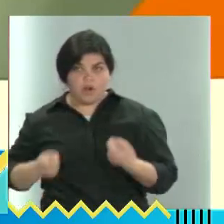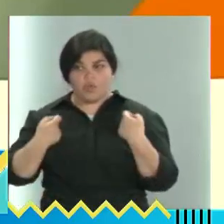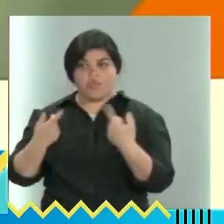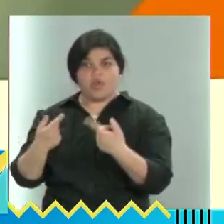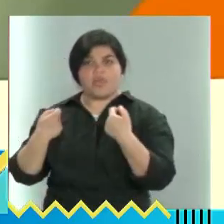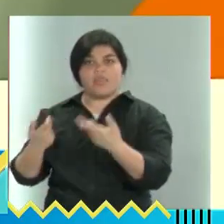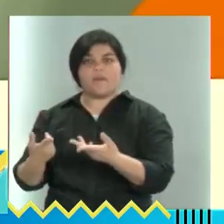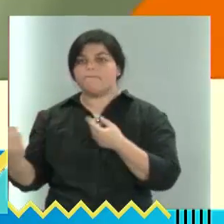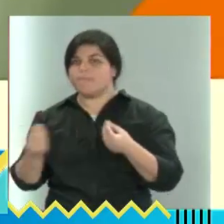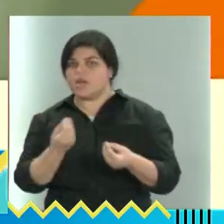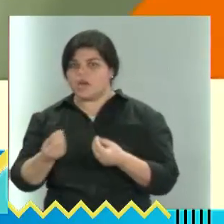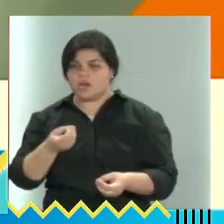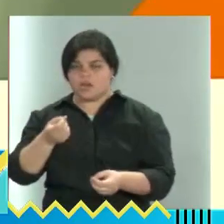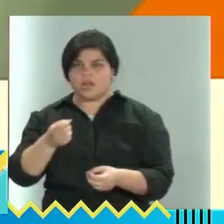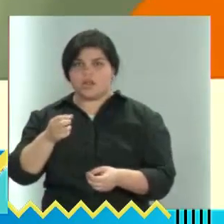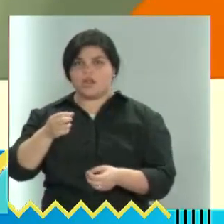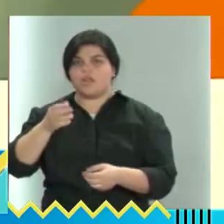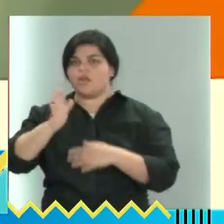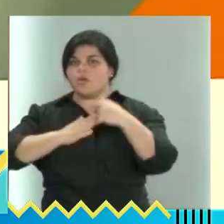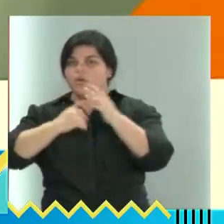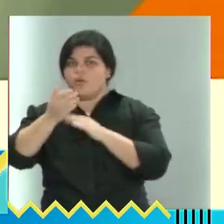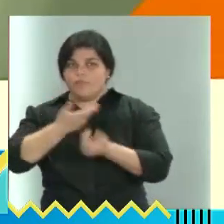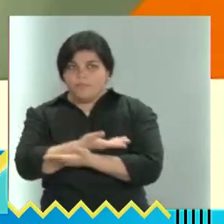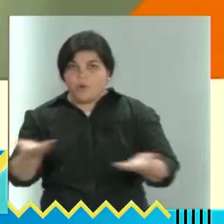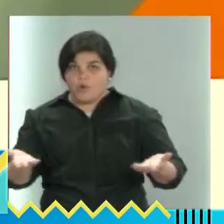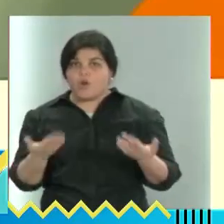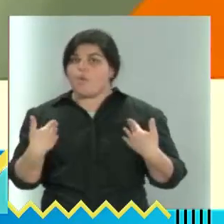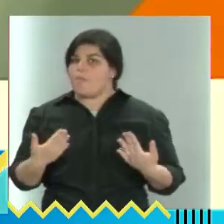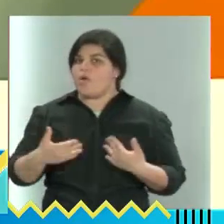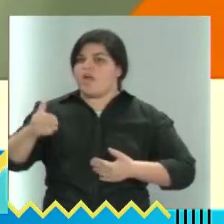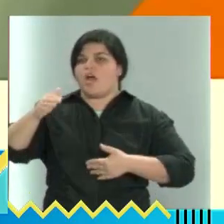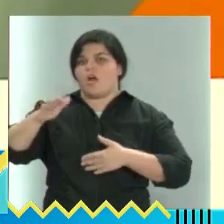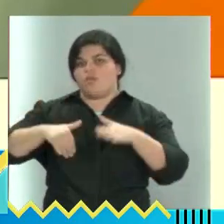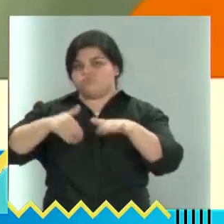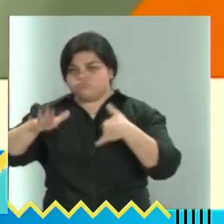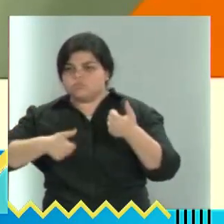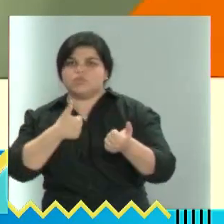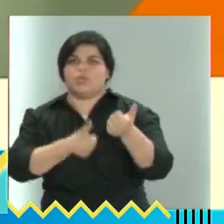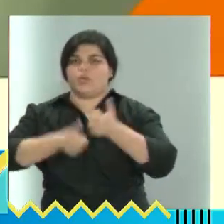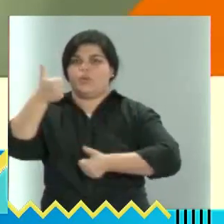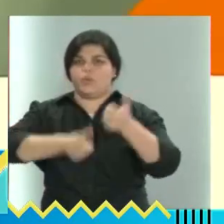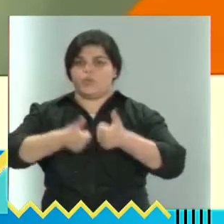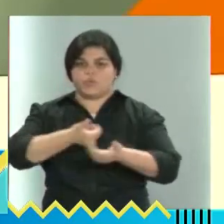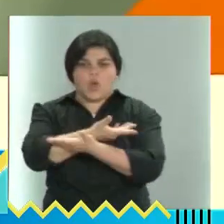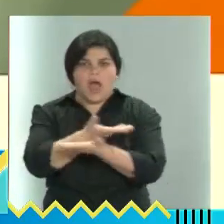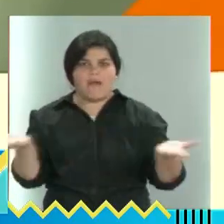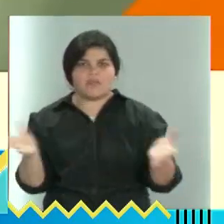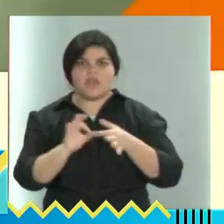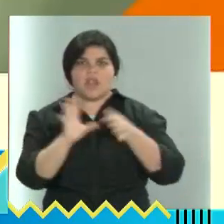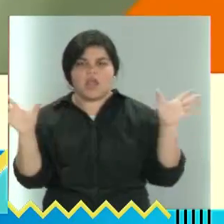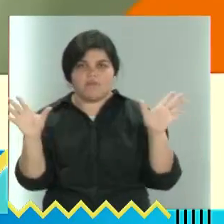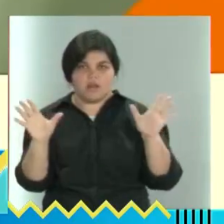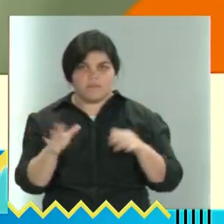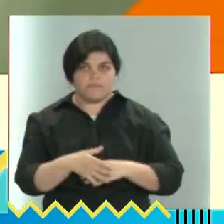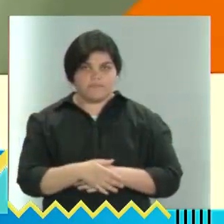que las obras públicas se hagan por concurso abierto y concursos de ideas,